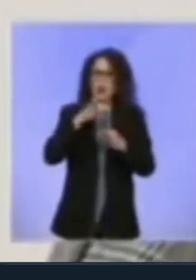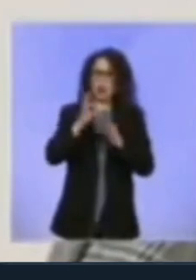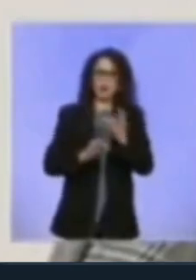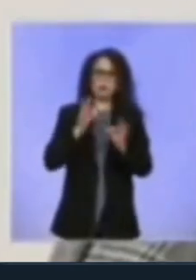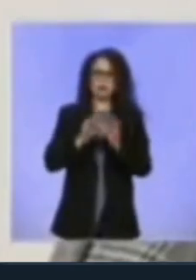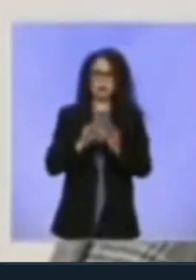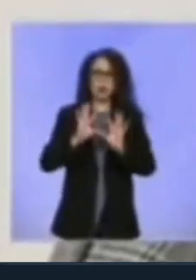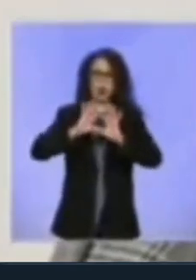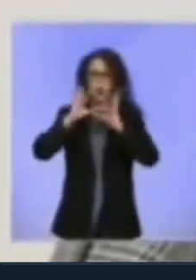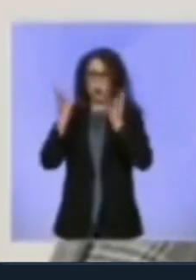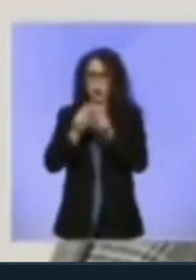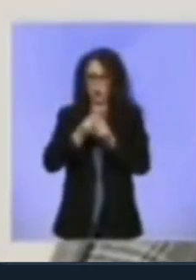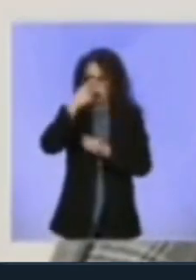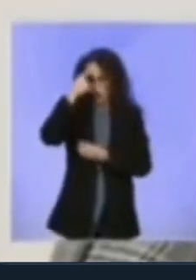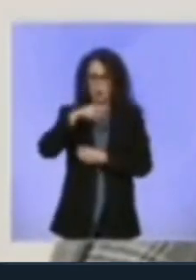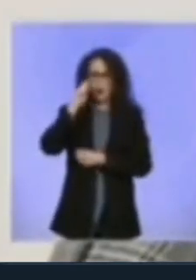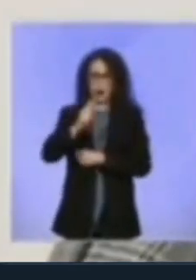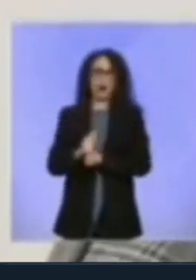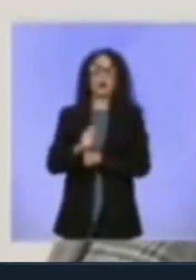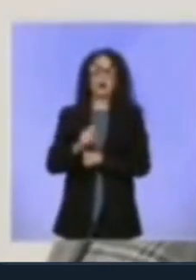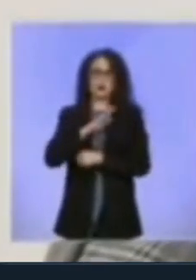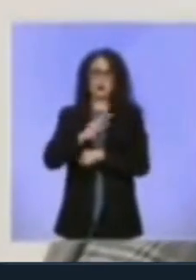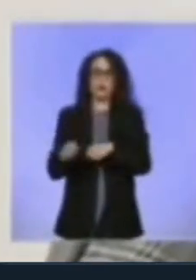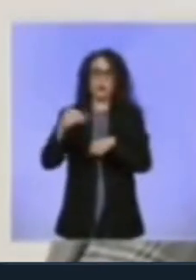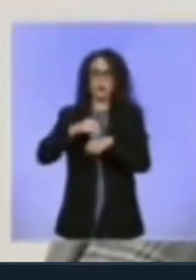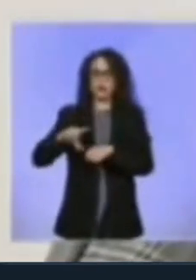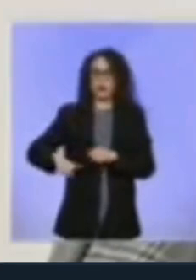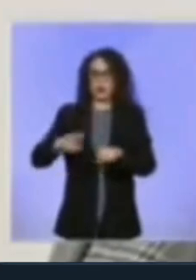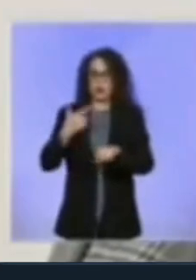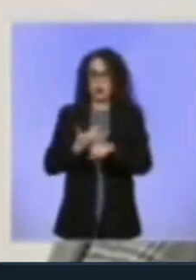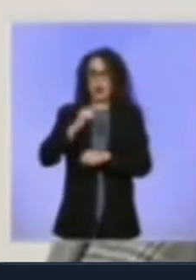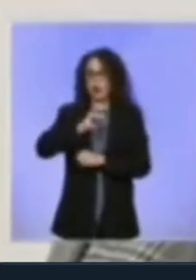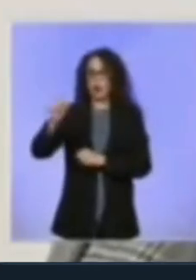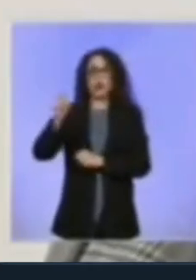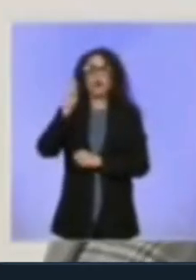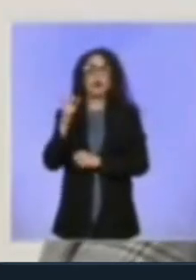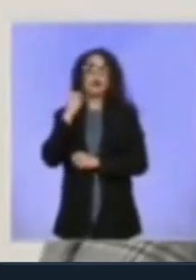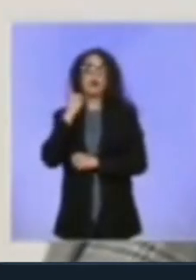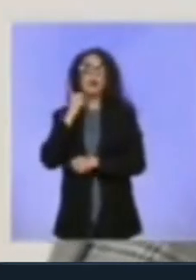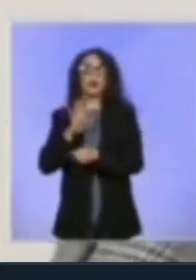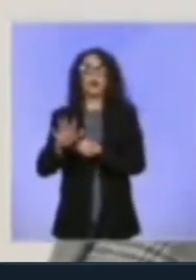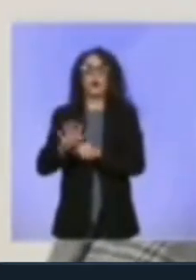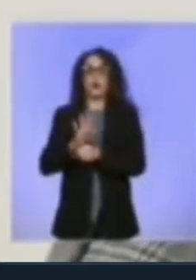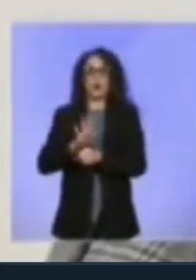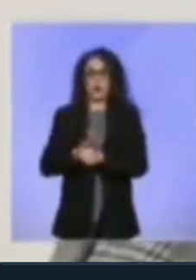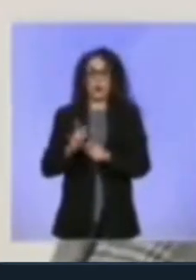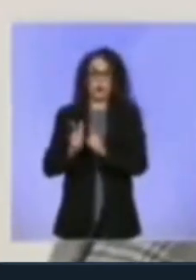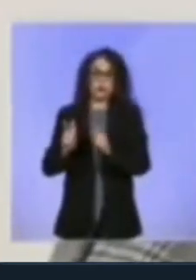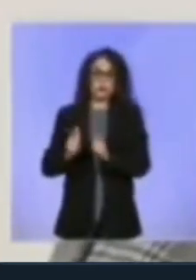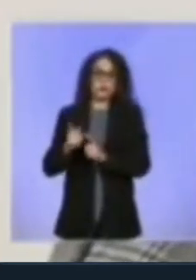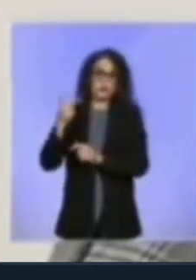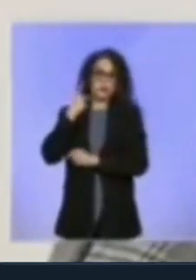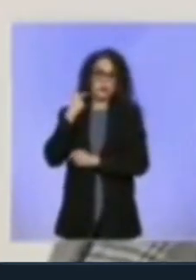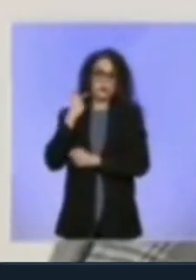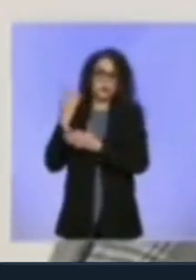acreditar supuestas boletas falsas y apócrifas en la elección en Campeche, ni una supuesta